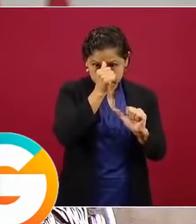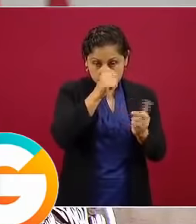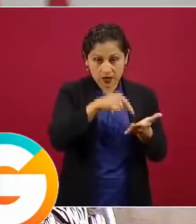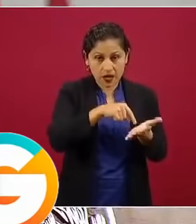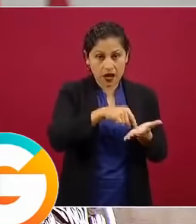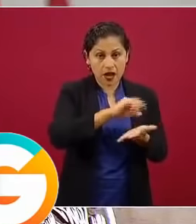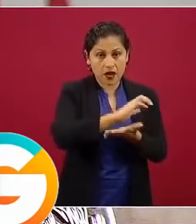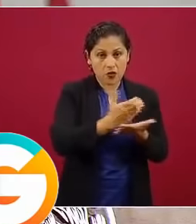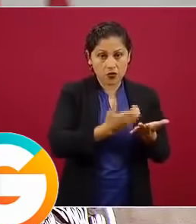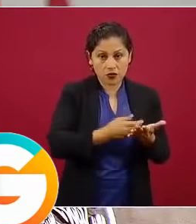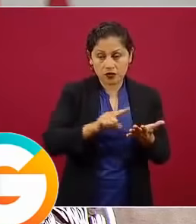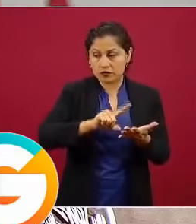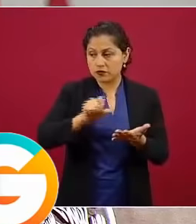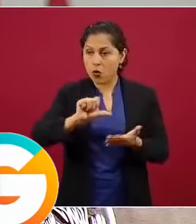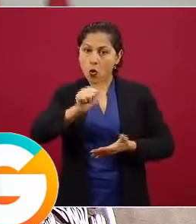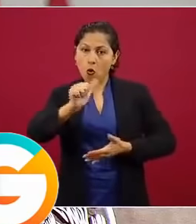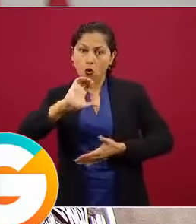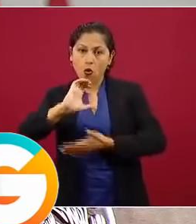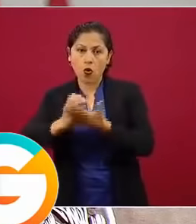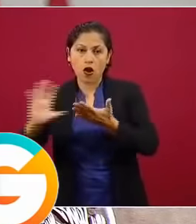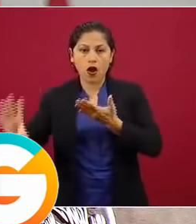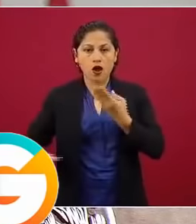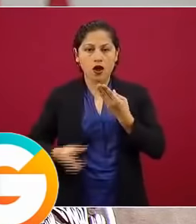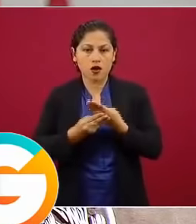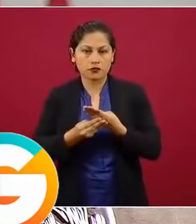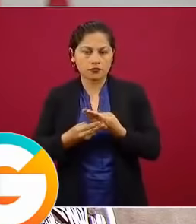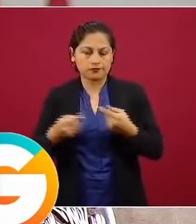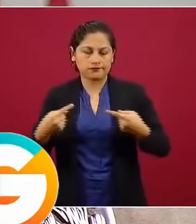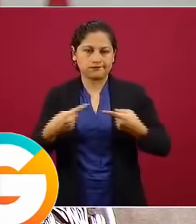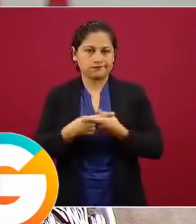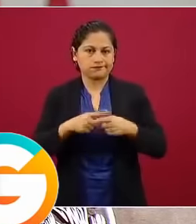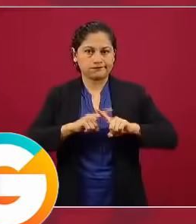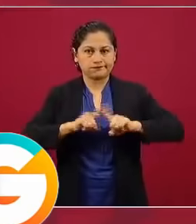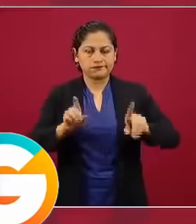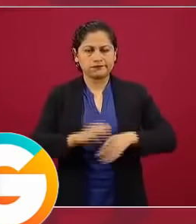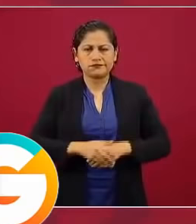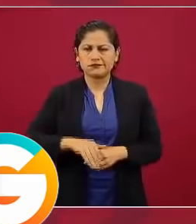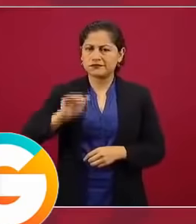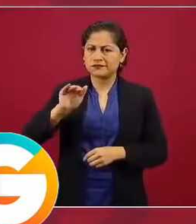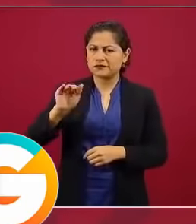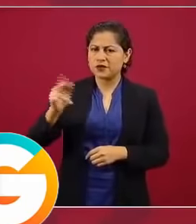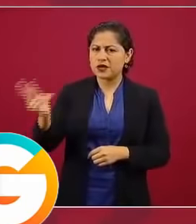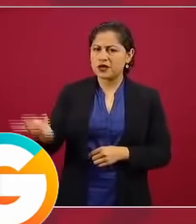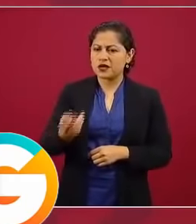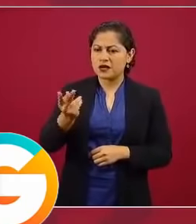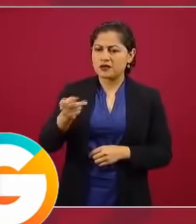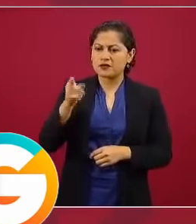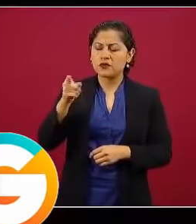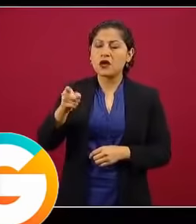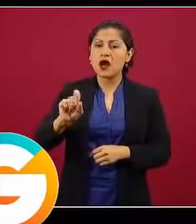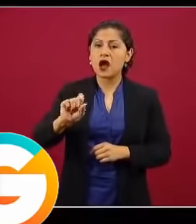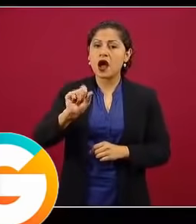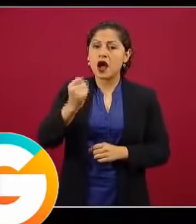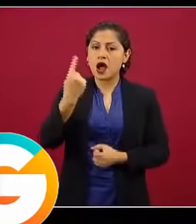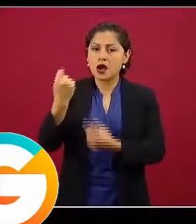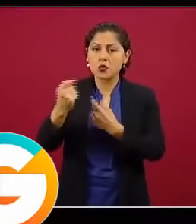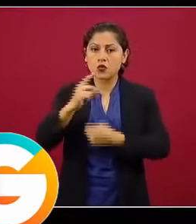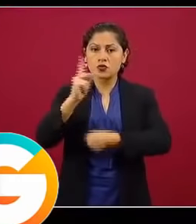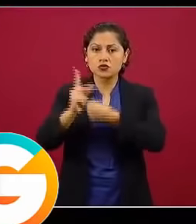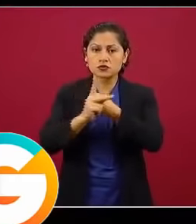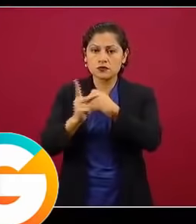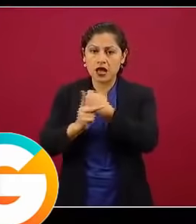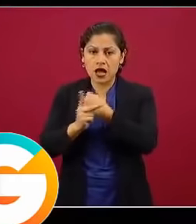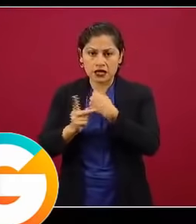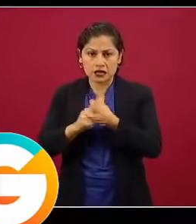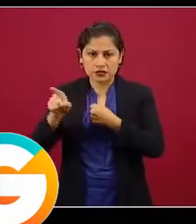los contratos. ¿Y ha recibido algunas peticiones o planteamientos de países por la vía diplomática para